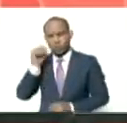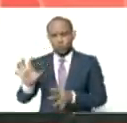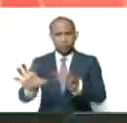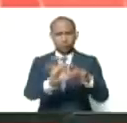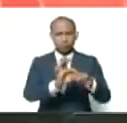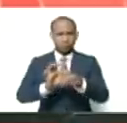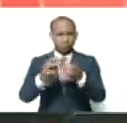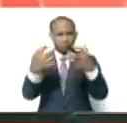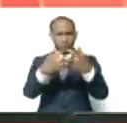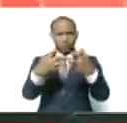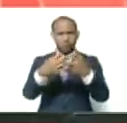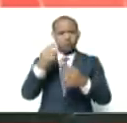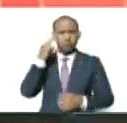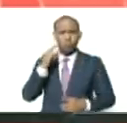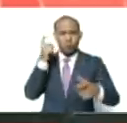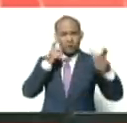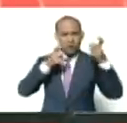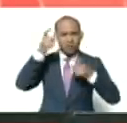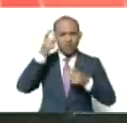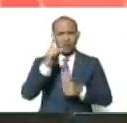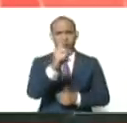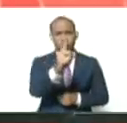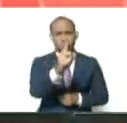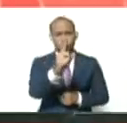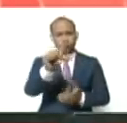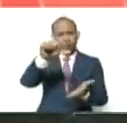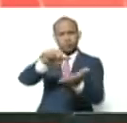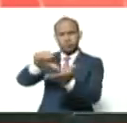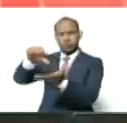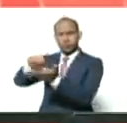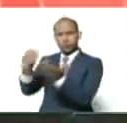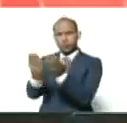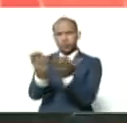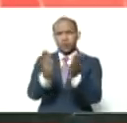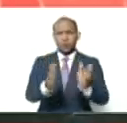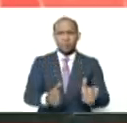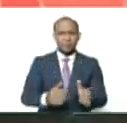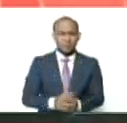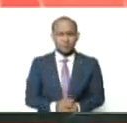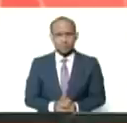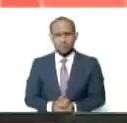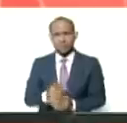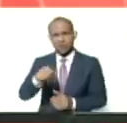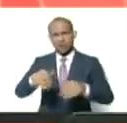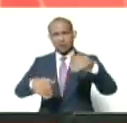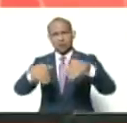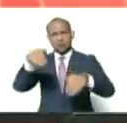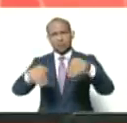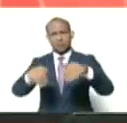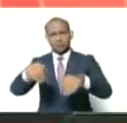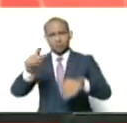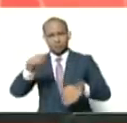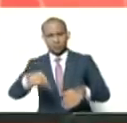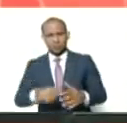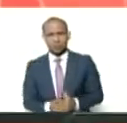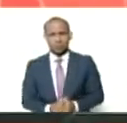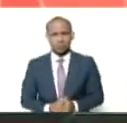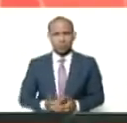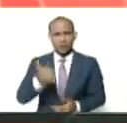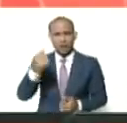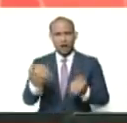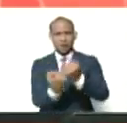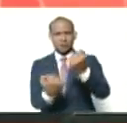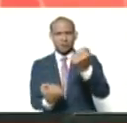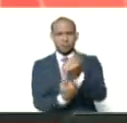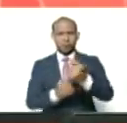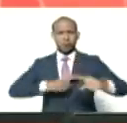batalla Bolívar Chávez, una por cada centro educativo, uno por cada centro electoral. Tiene las estructuras